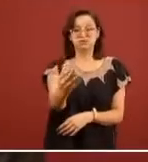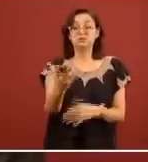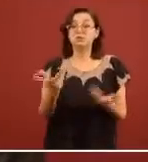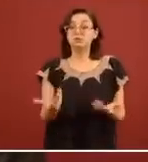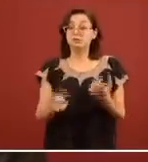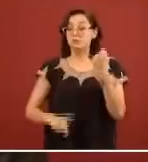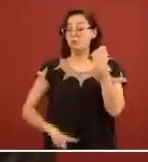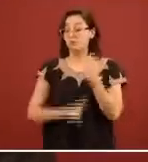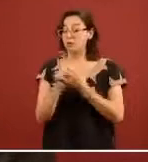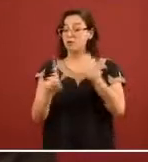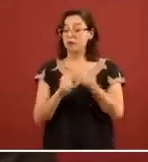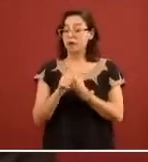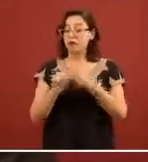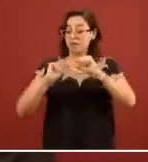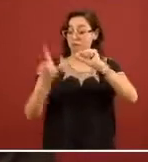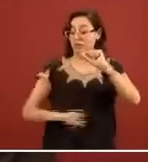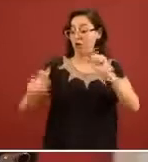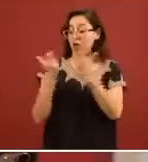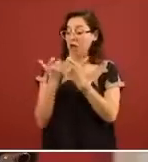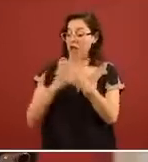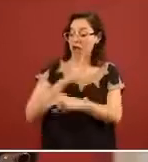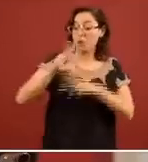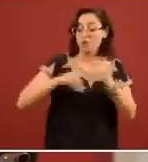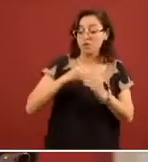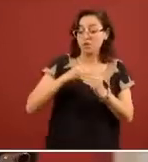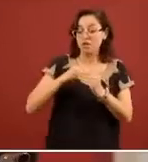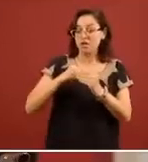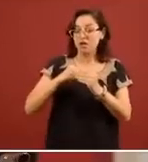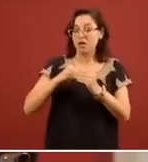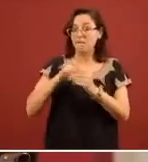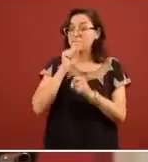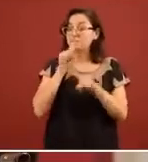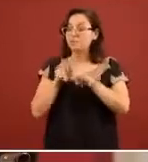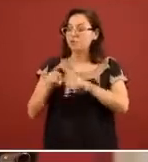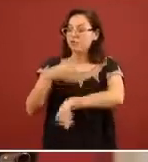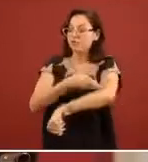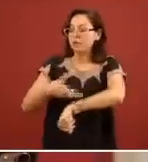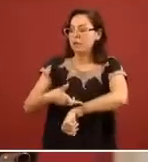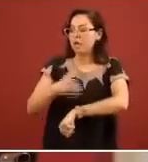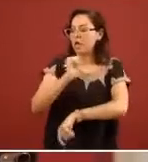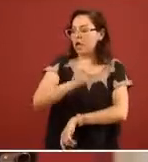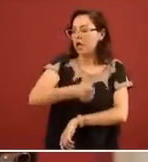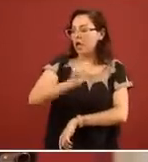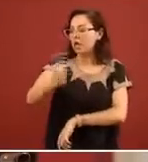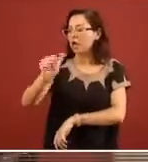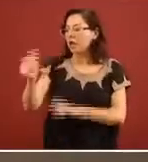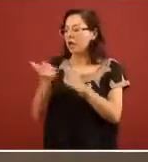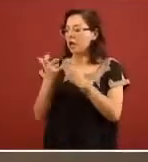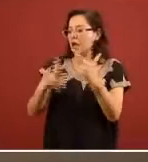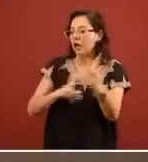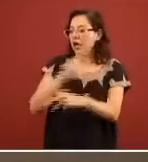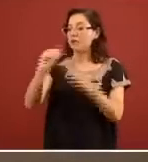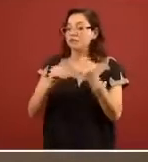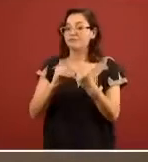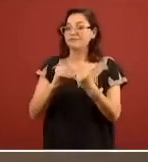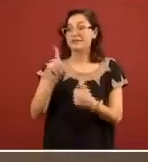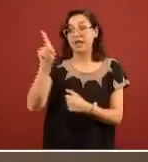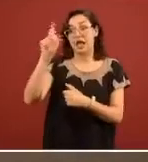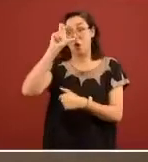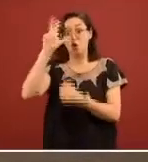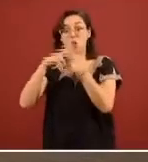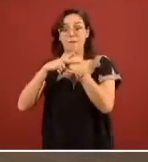economía del país, pero también las economías familiares, porque México, a diferencia de muchos países